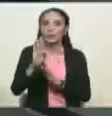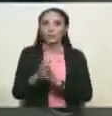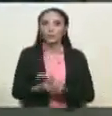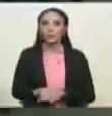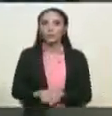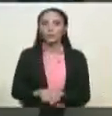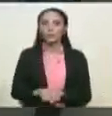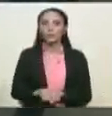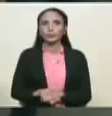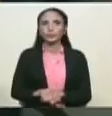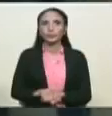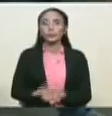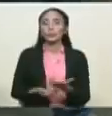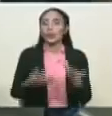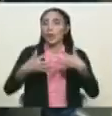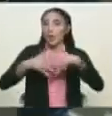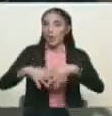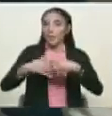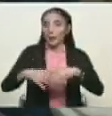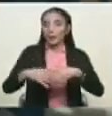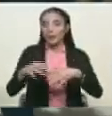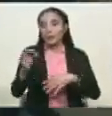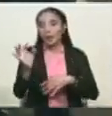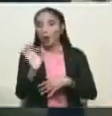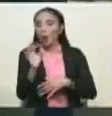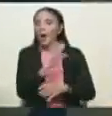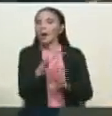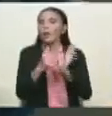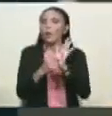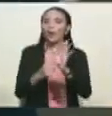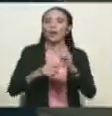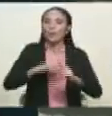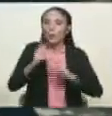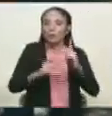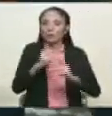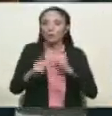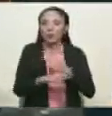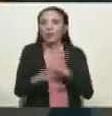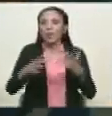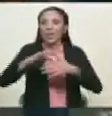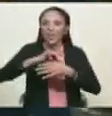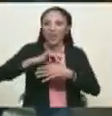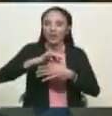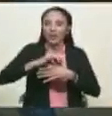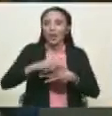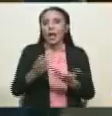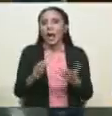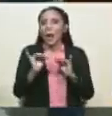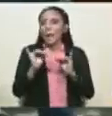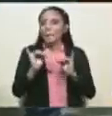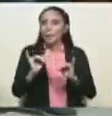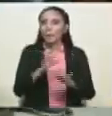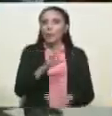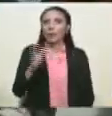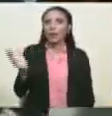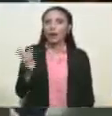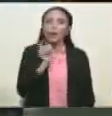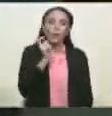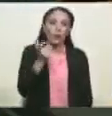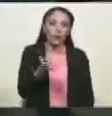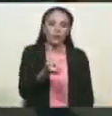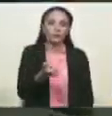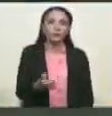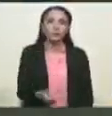hablando de la empresa o del Centro de Procesamiento Cárnico de Guarenas. Esta empresa o esta unidad